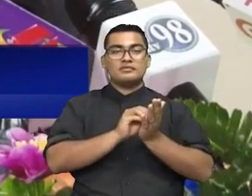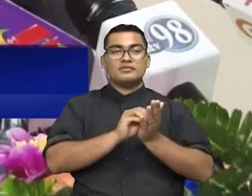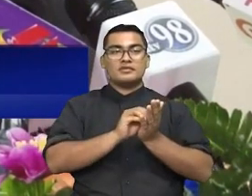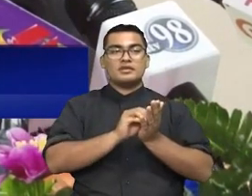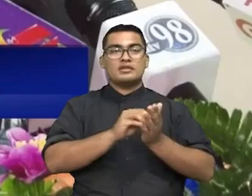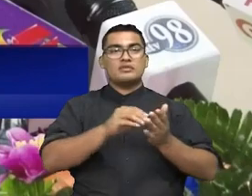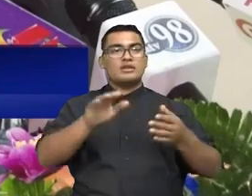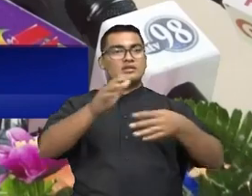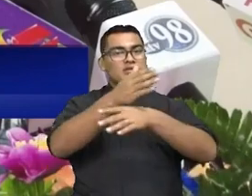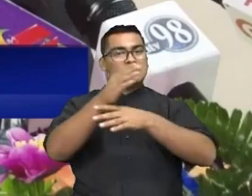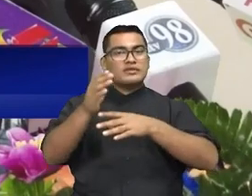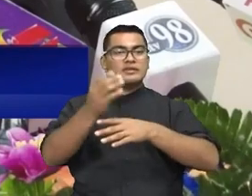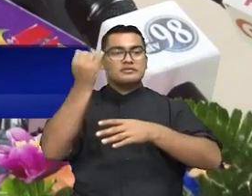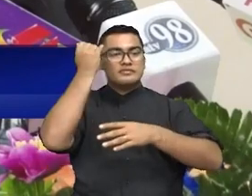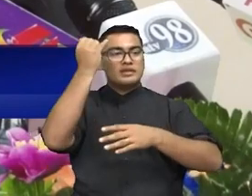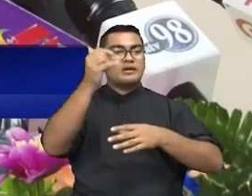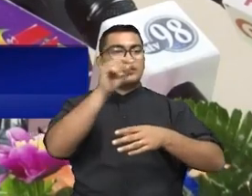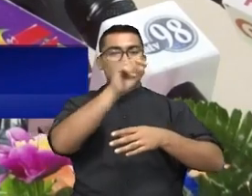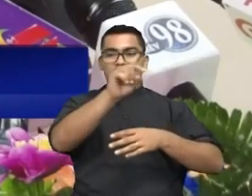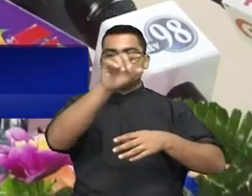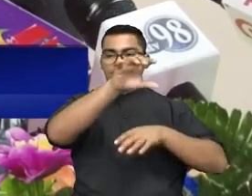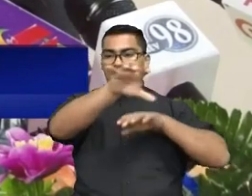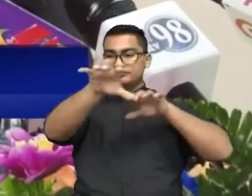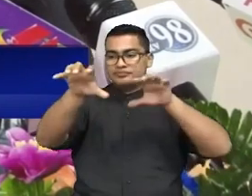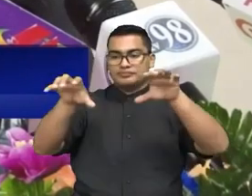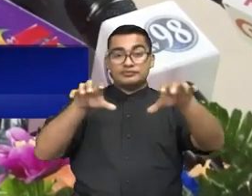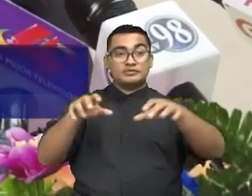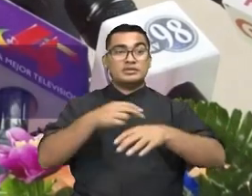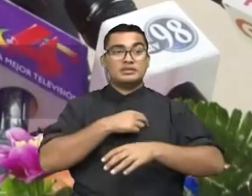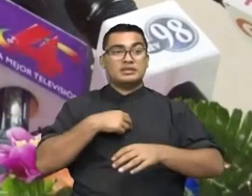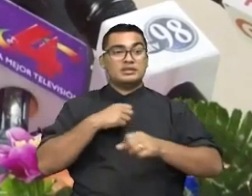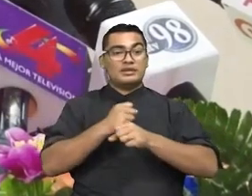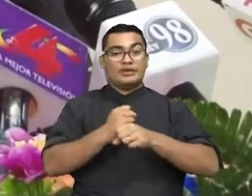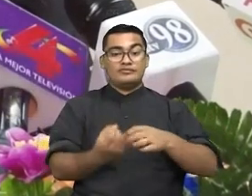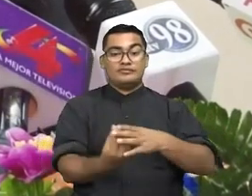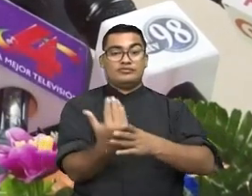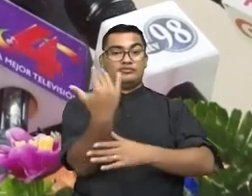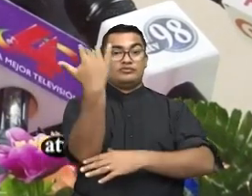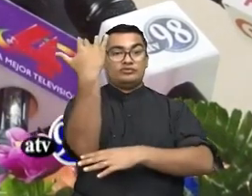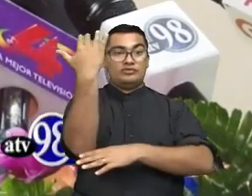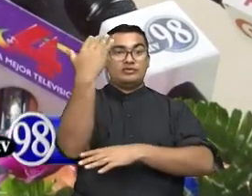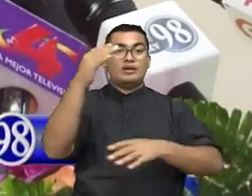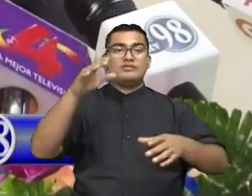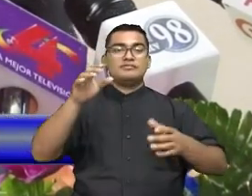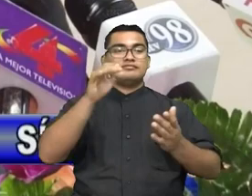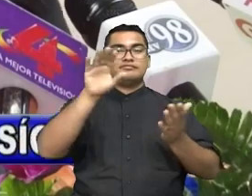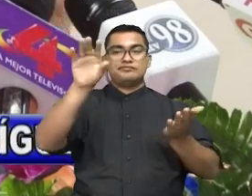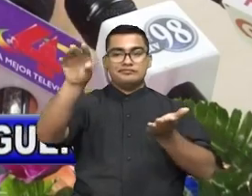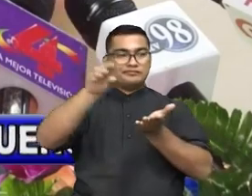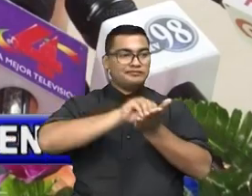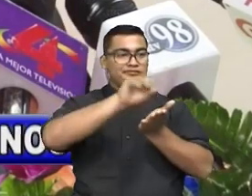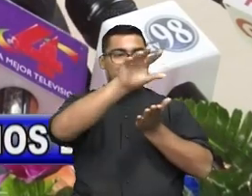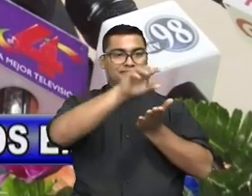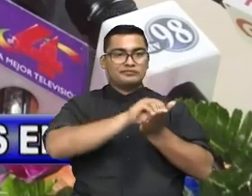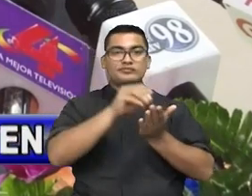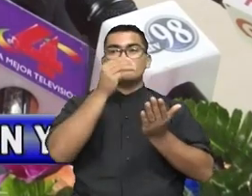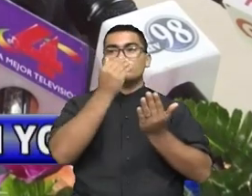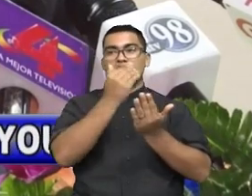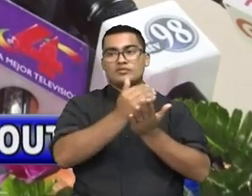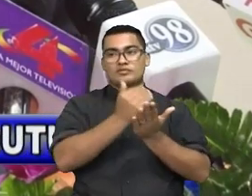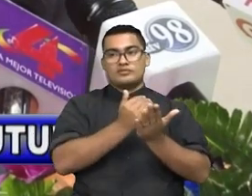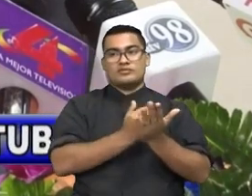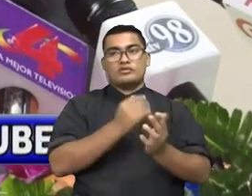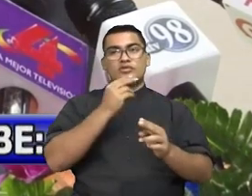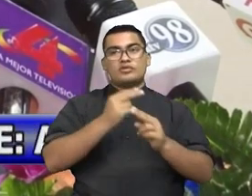registrando cada una de las iniciativas que desde los comunitarios y los productores van a estar ellos impulsando o inscribiendo,